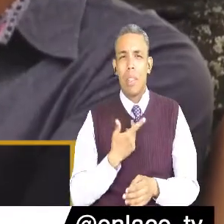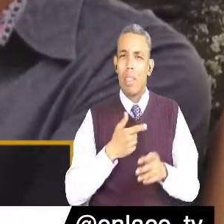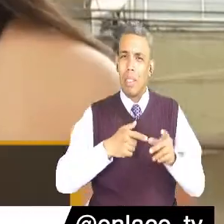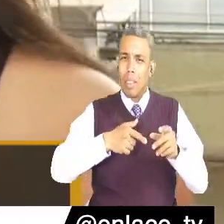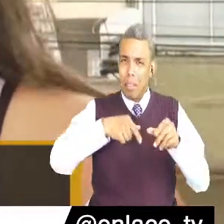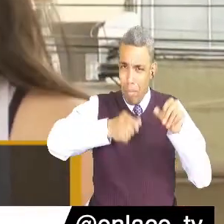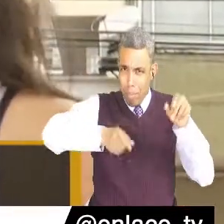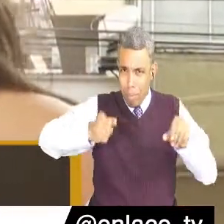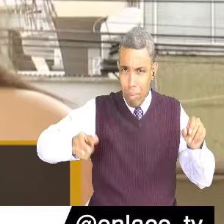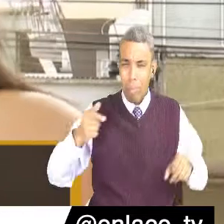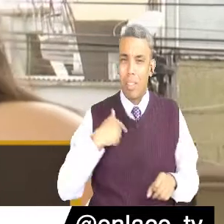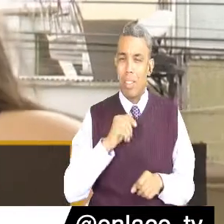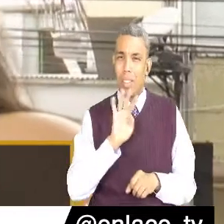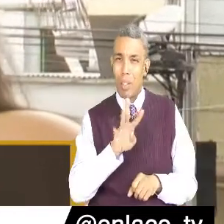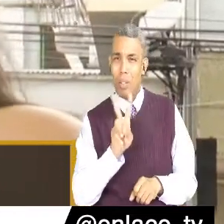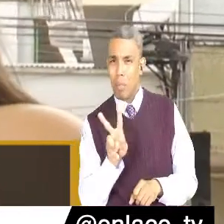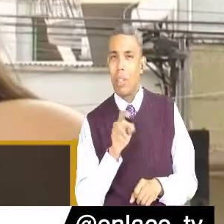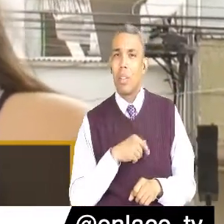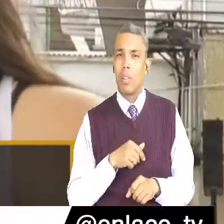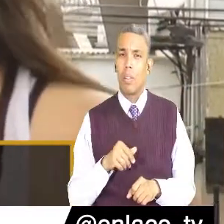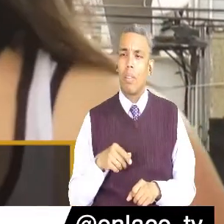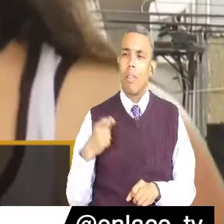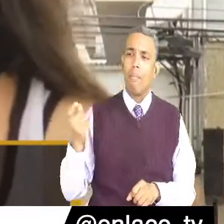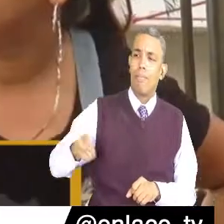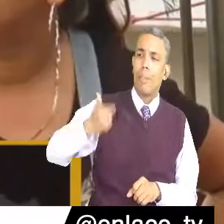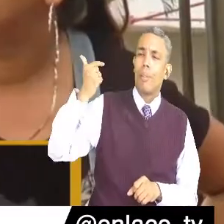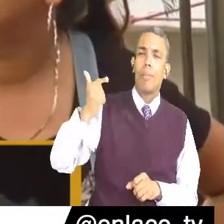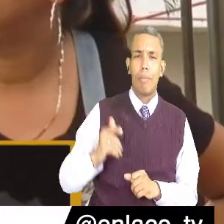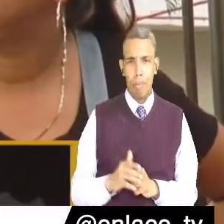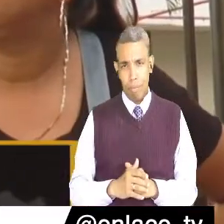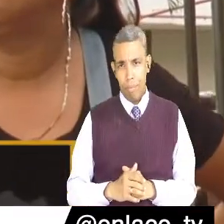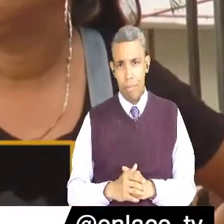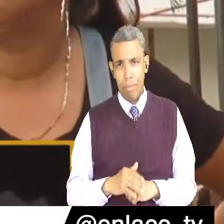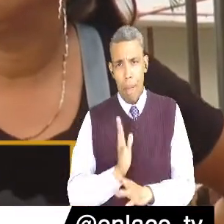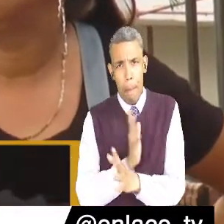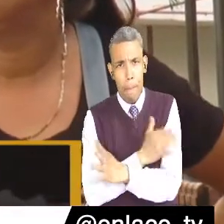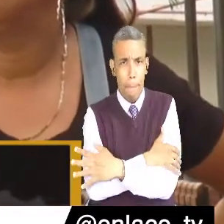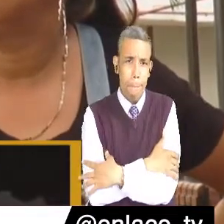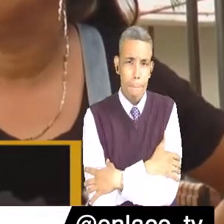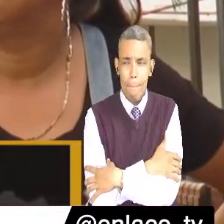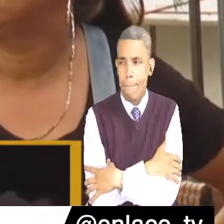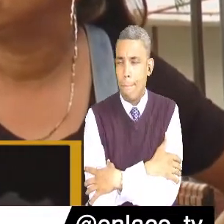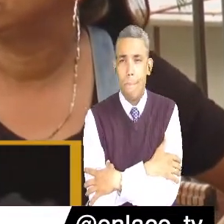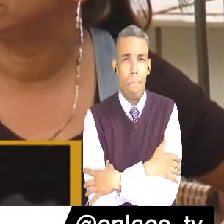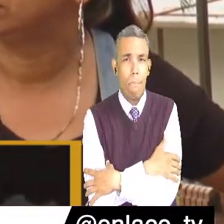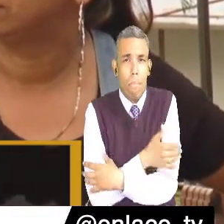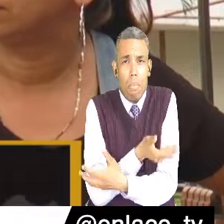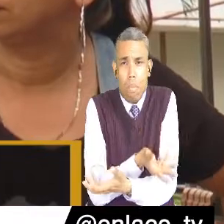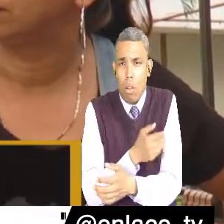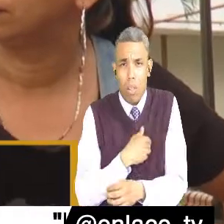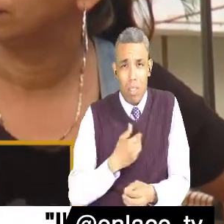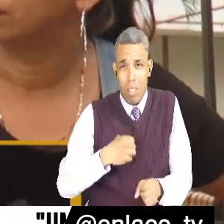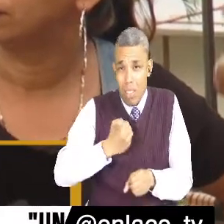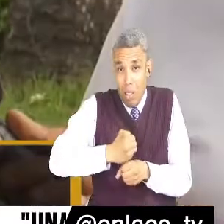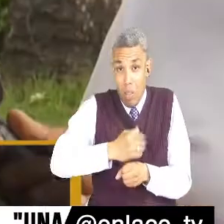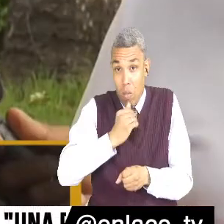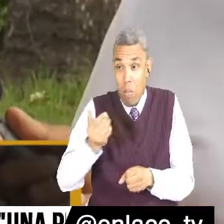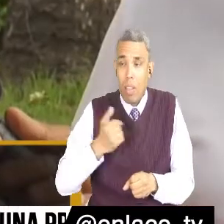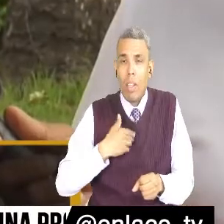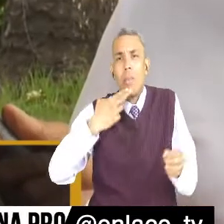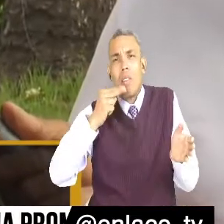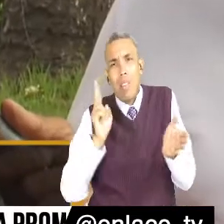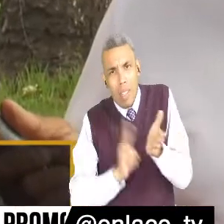quedábamos desempleadas, que en el instante quedábamos de brazos cruzados porque nosotros ni siquiera una carta de recomendación laboral se nos dio